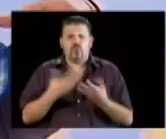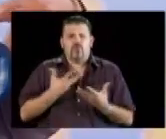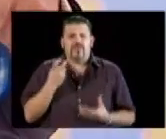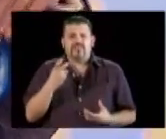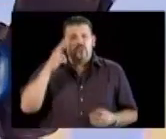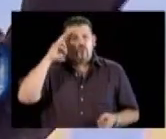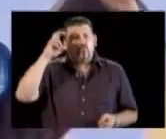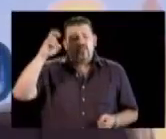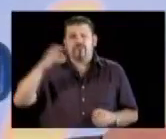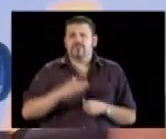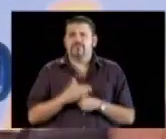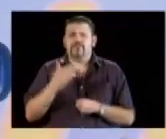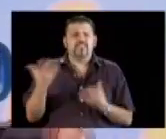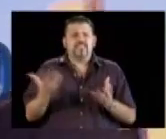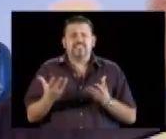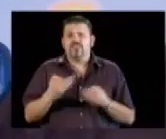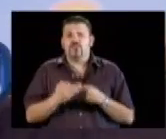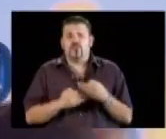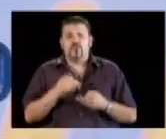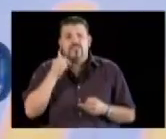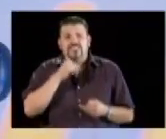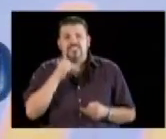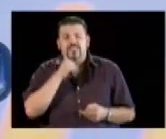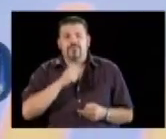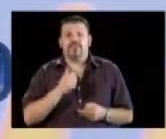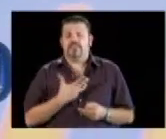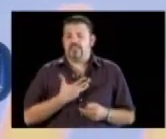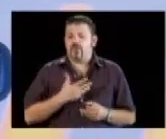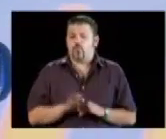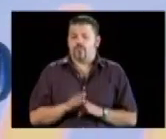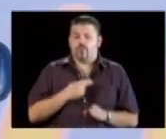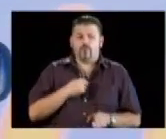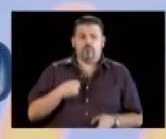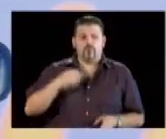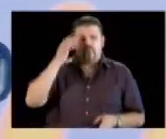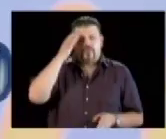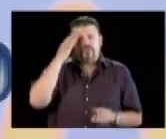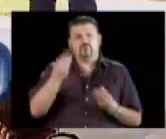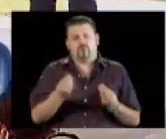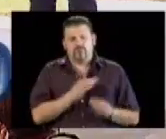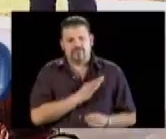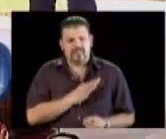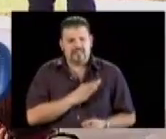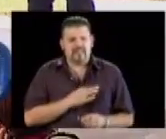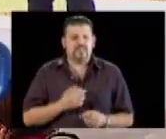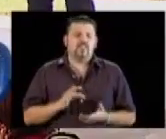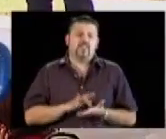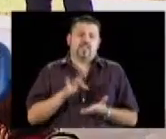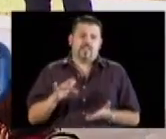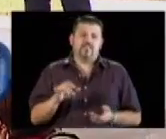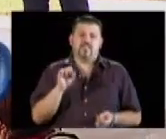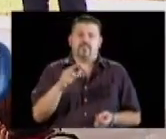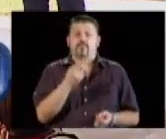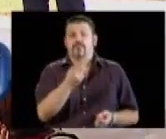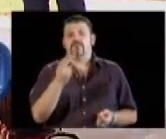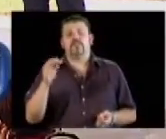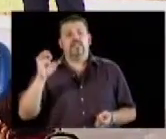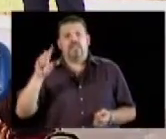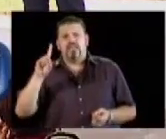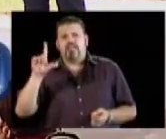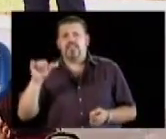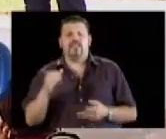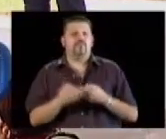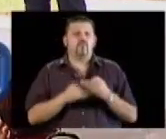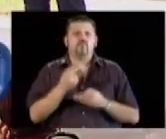y más allá de los sueños inclusive que tenía cuando lo conocí. Es que muchas felicidades y gracias. Gracias, esto es para ustedes, Elda, Javier,